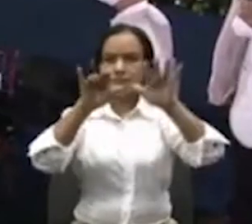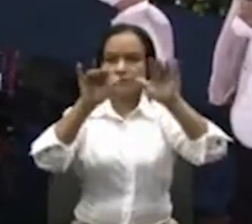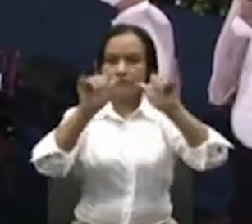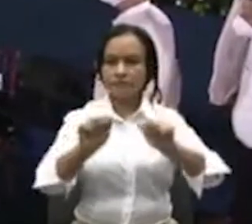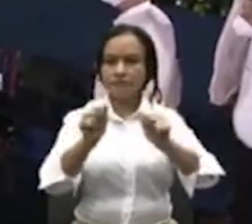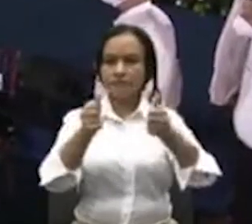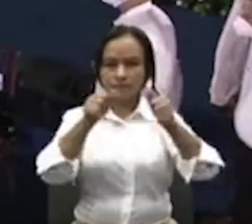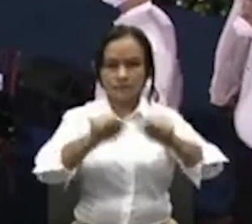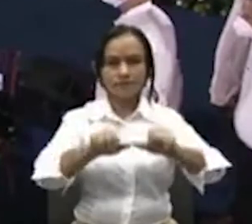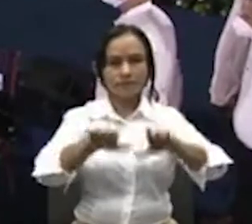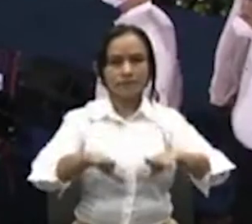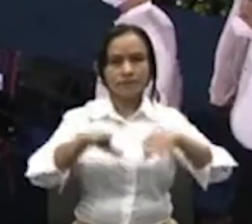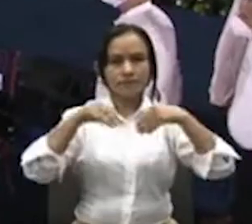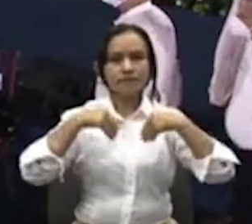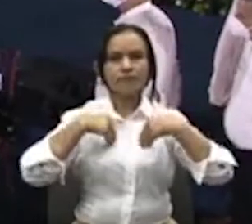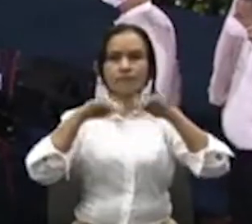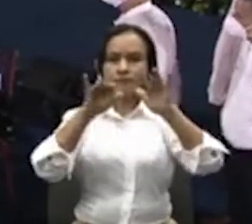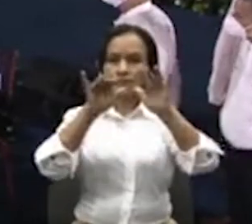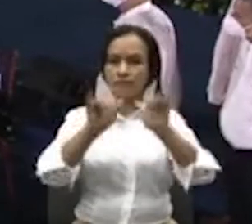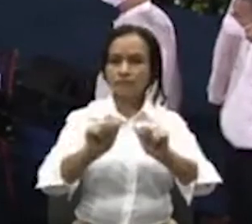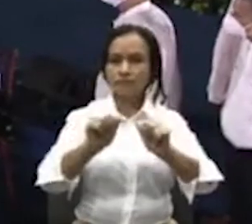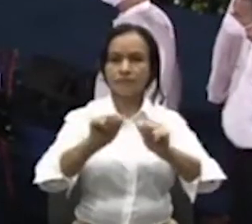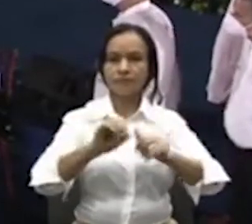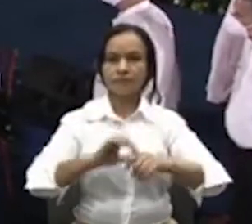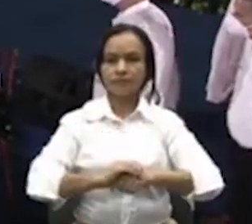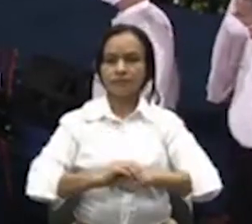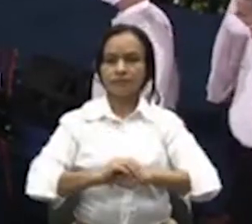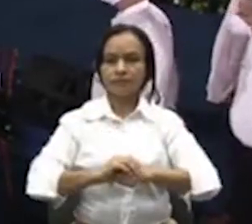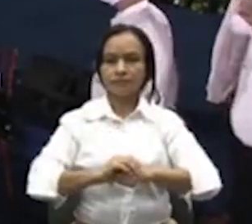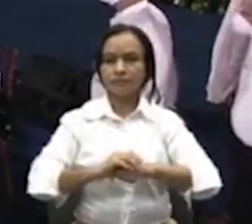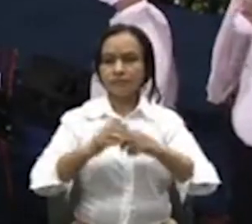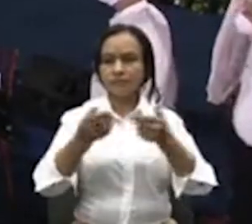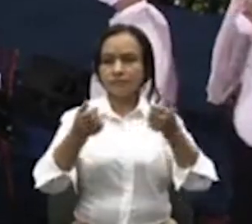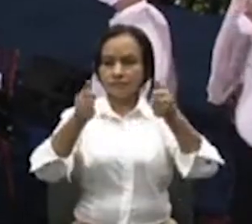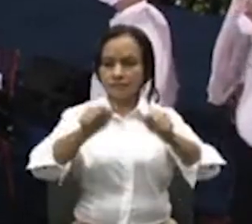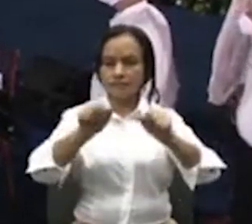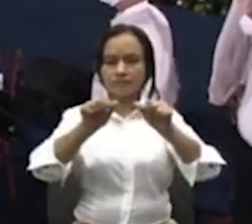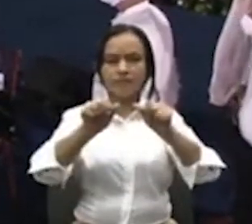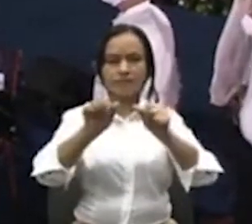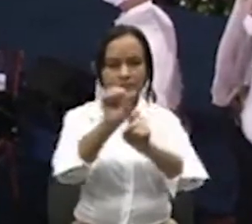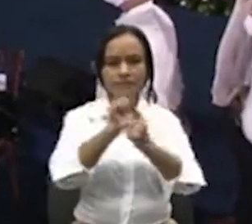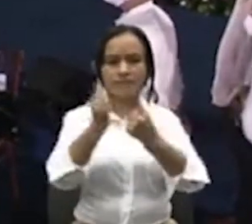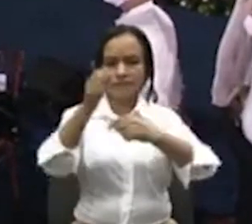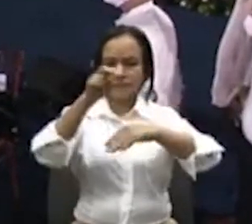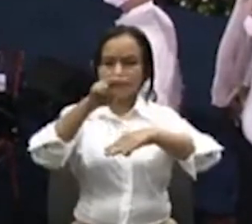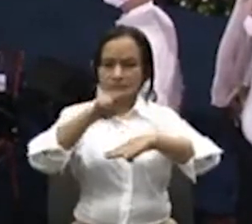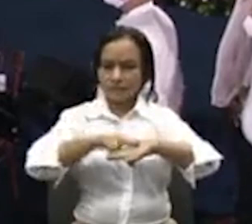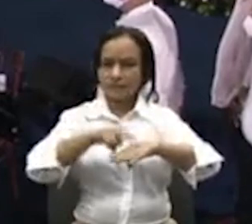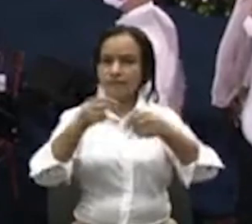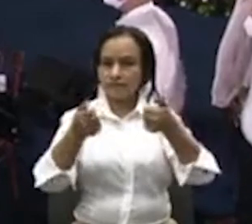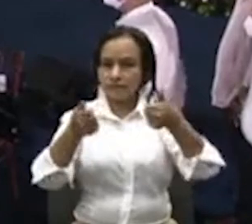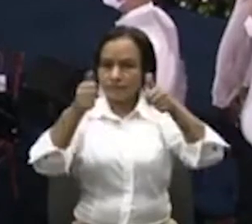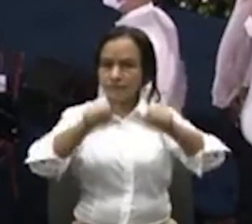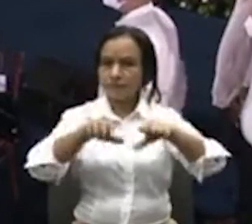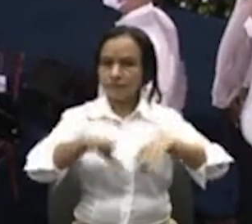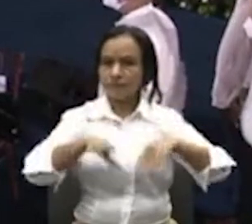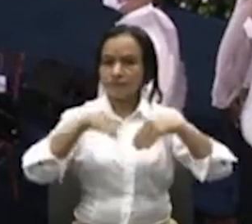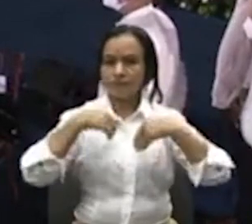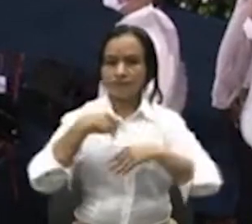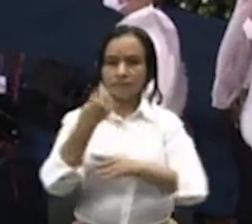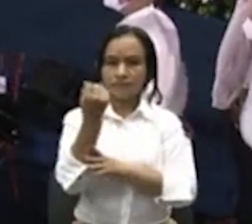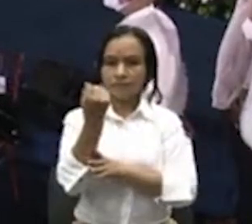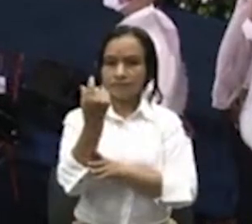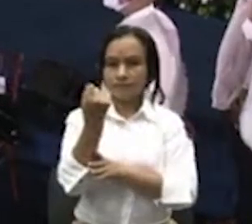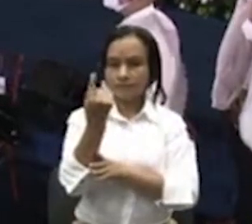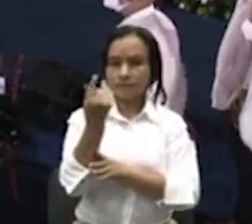Nacional, Gustavo, el tratado lo aprobó la Asamblea Nacional, entonces solo falta que lo apruebe